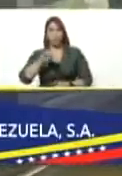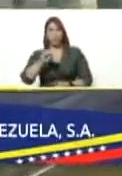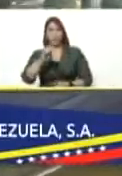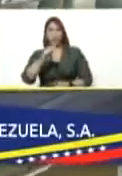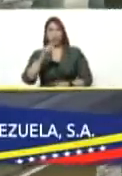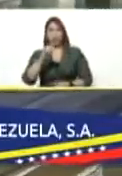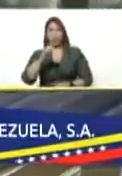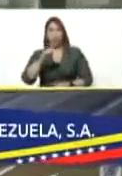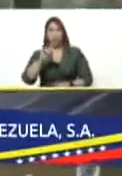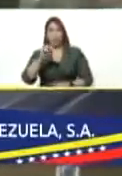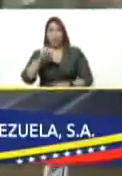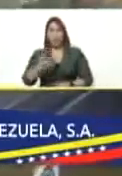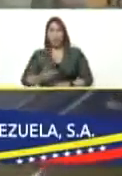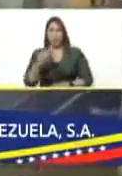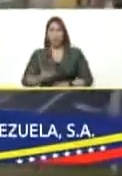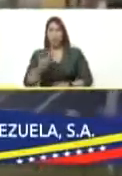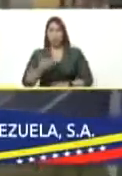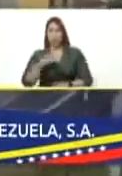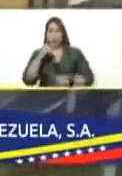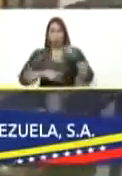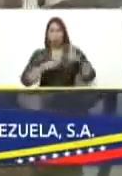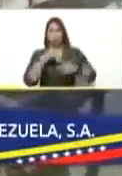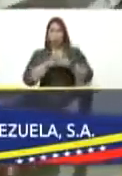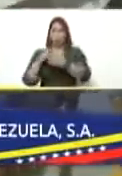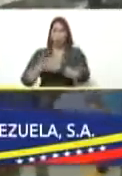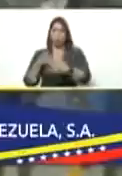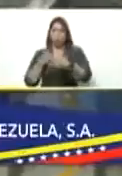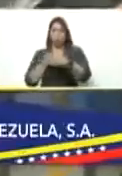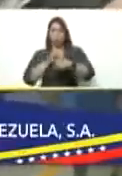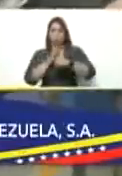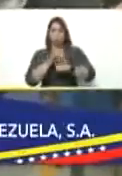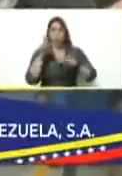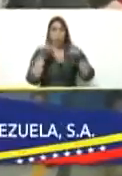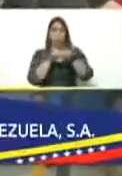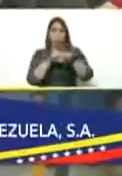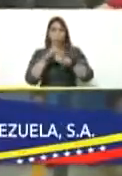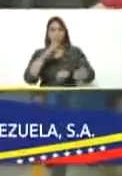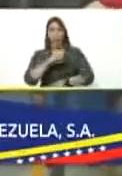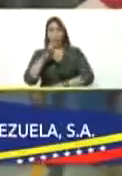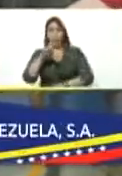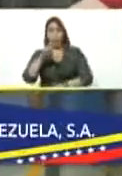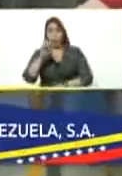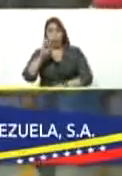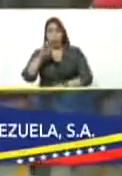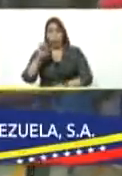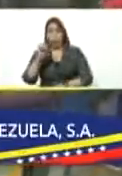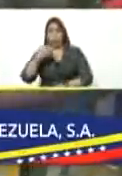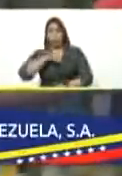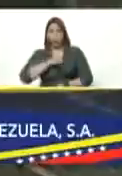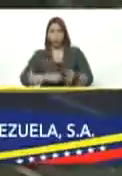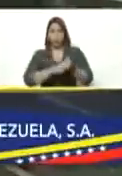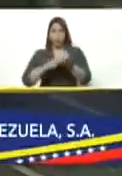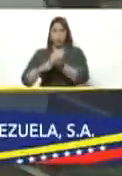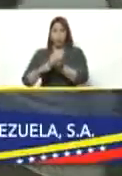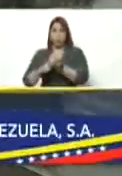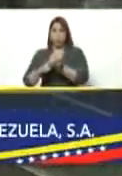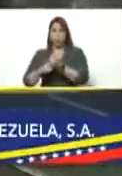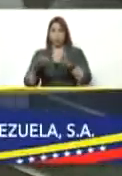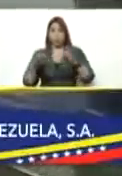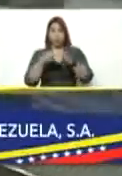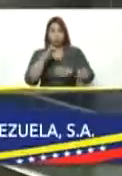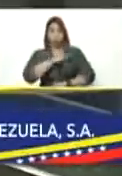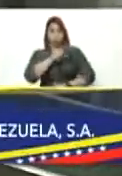producto esencial para la lucha contra el COVID, igual que el cloro neve, y estamos apoyando en la parte